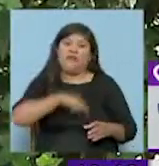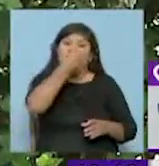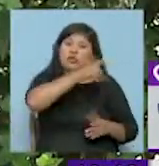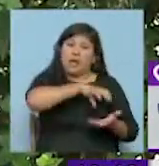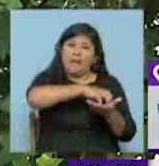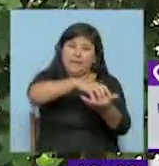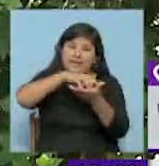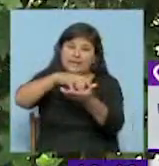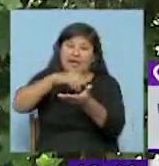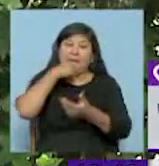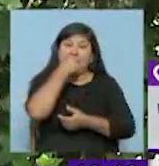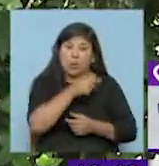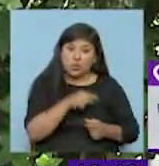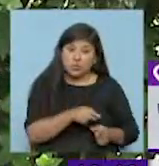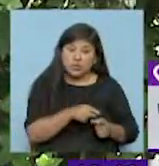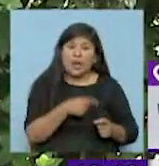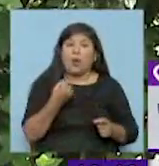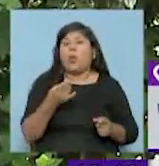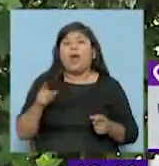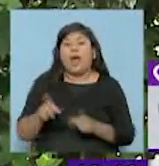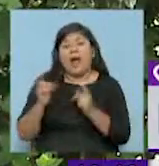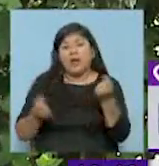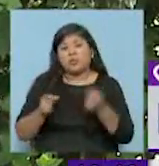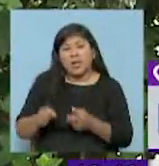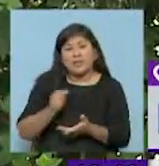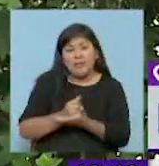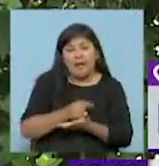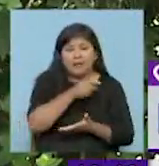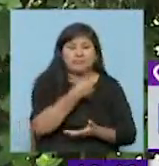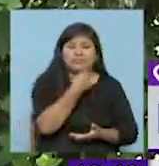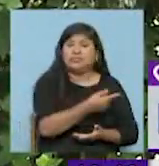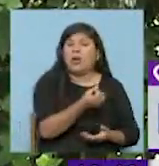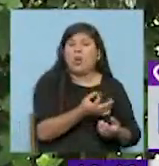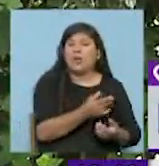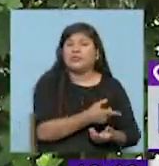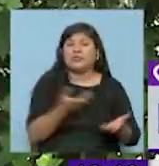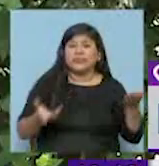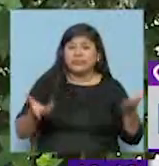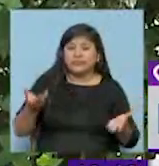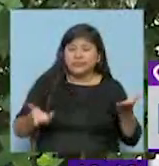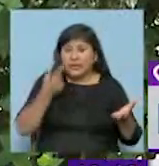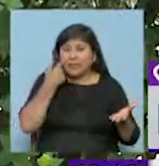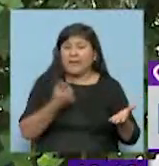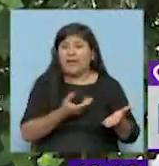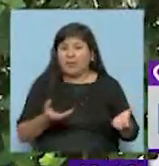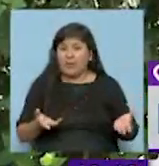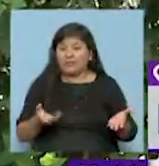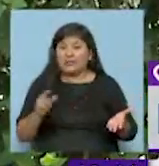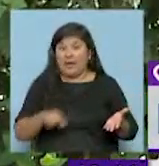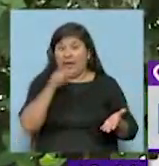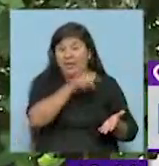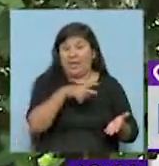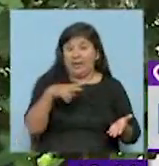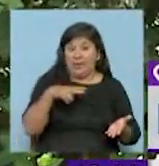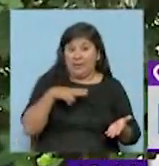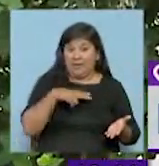porque viste que la cuota del automóvil es variable según cómo va incrementando el valor del bien. Entonces, ¿qué pasaba? La concesionaria